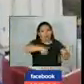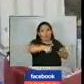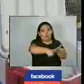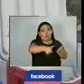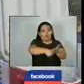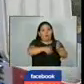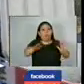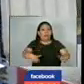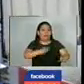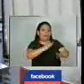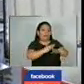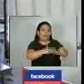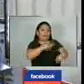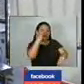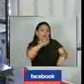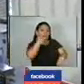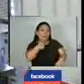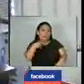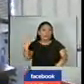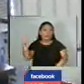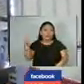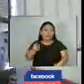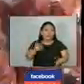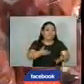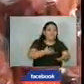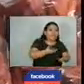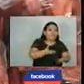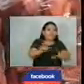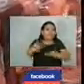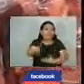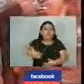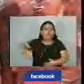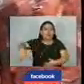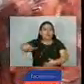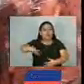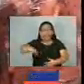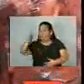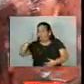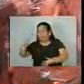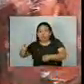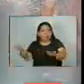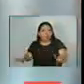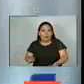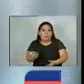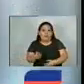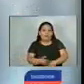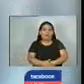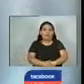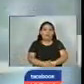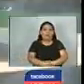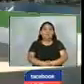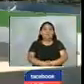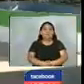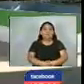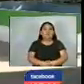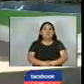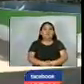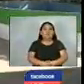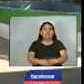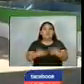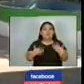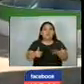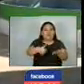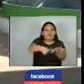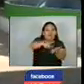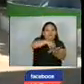Tratamiento de los Desechos, que les obliga a llevarlos directamente al relleno sanitario sin basurero inmediato. Son